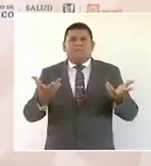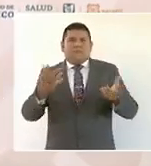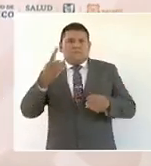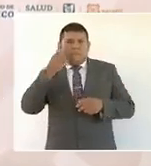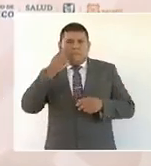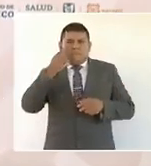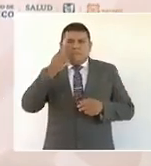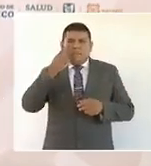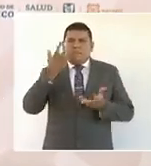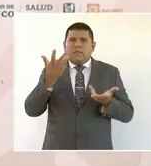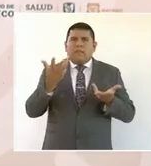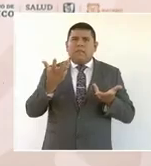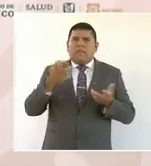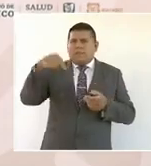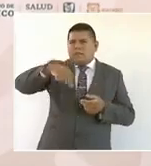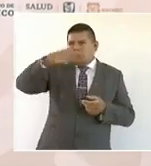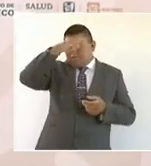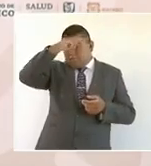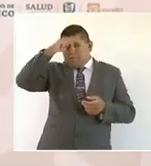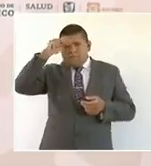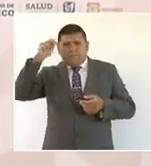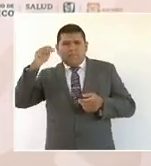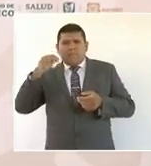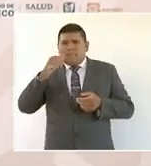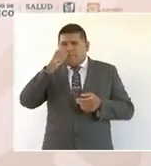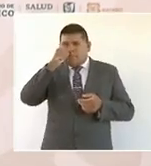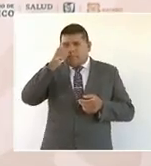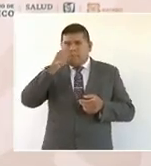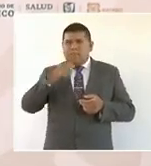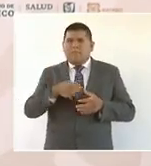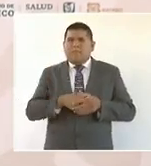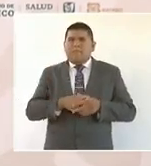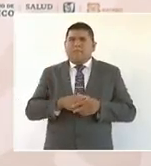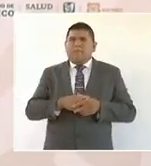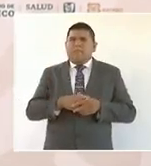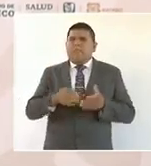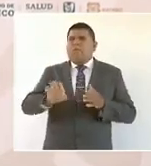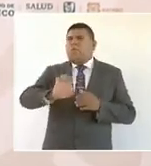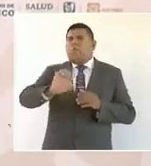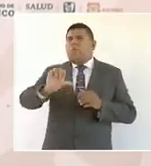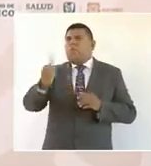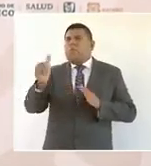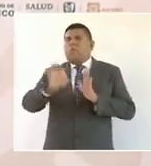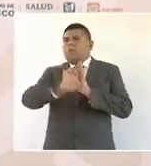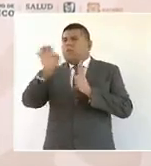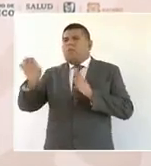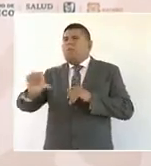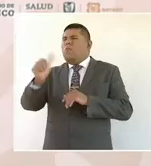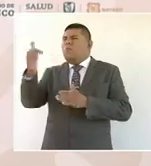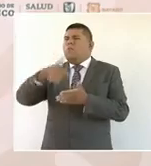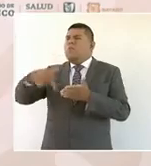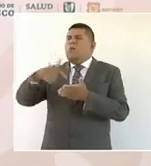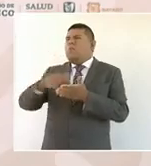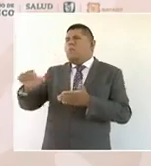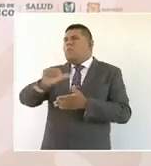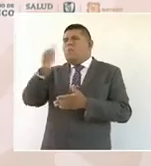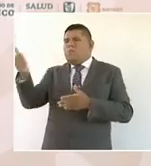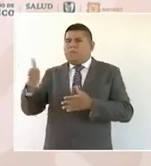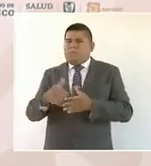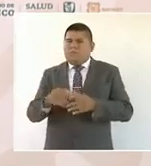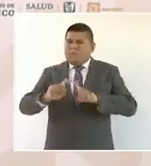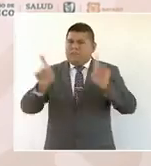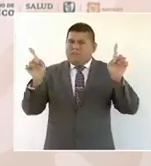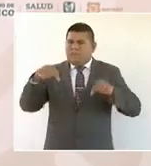en Nayarit, voy a cambiar de ejemplo, en otro lugar, en otro